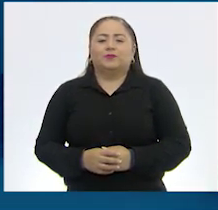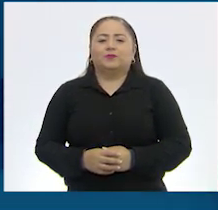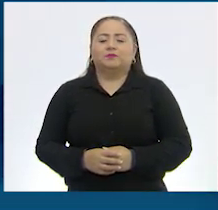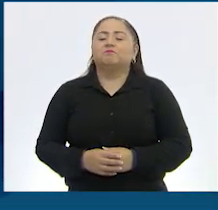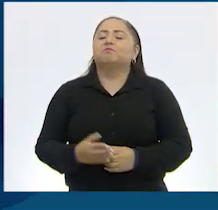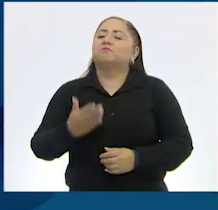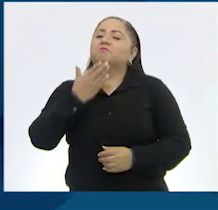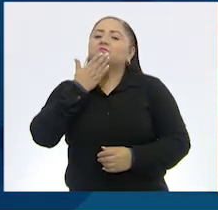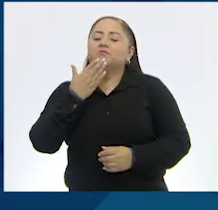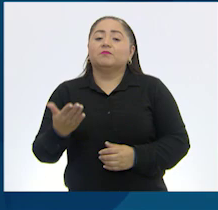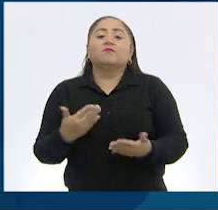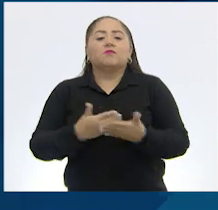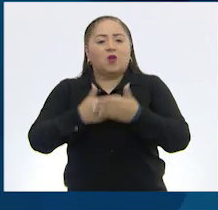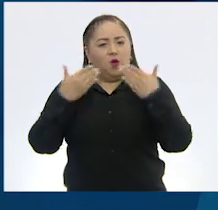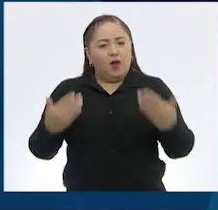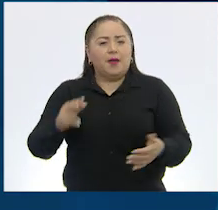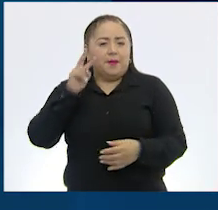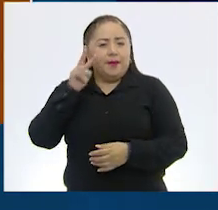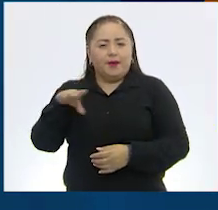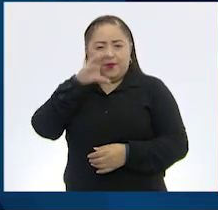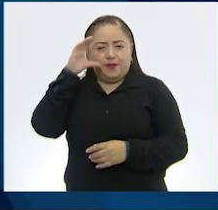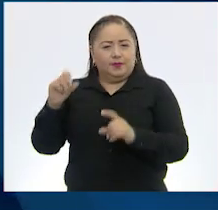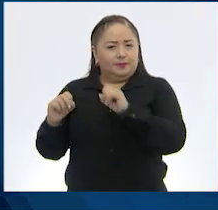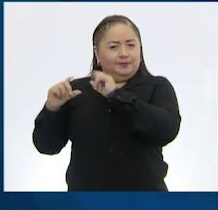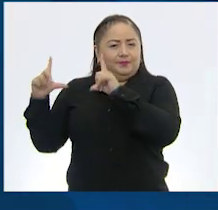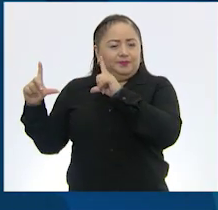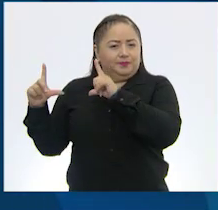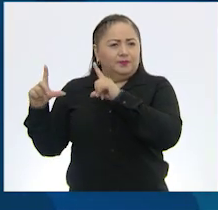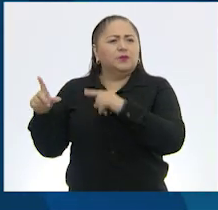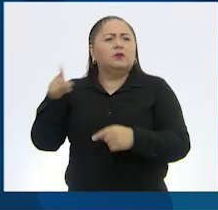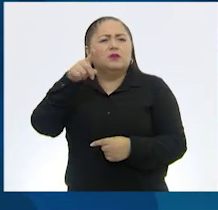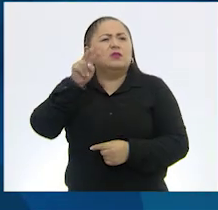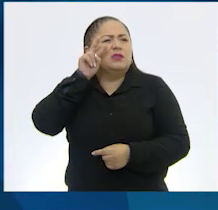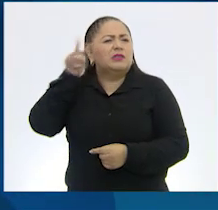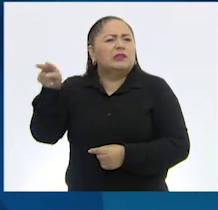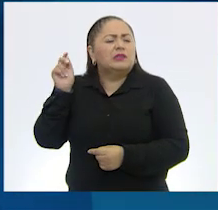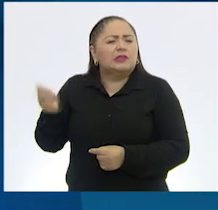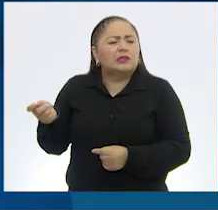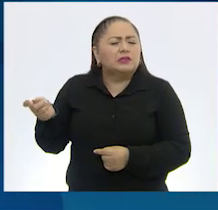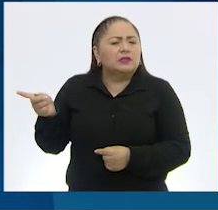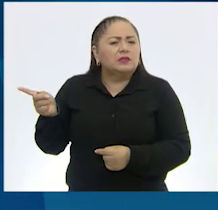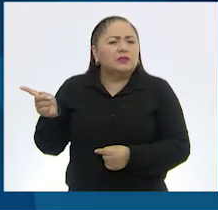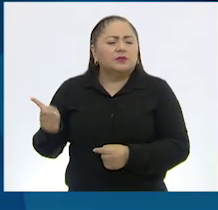Bien, ahora vamos a ver una imagen. ¿Qué pueden ver en ella?